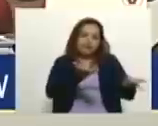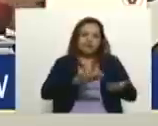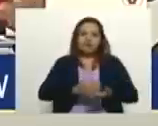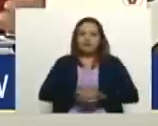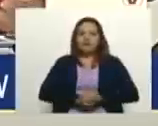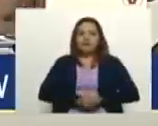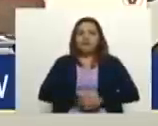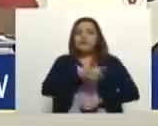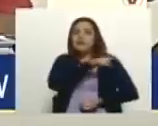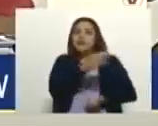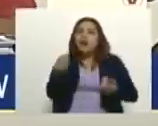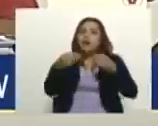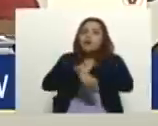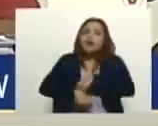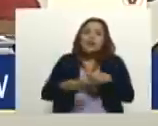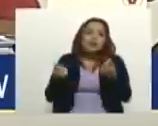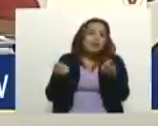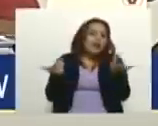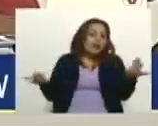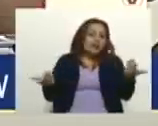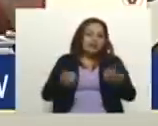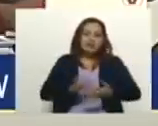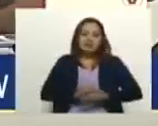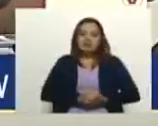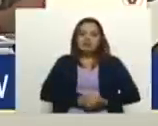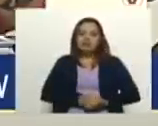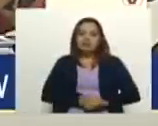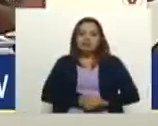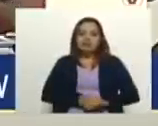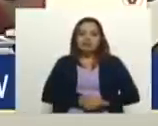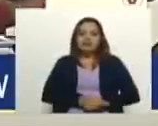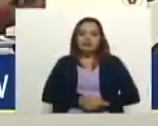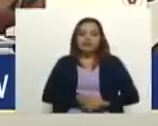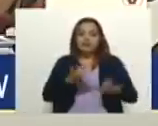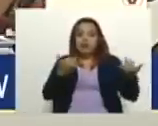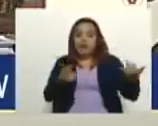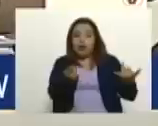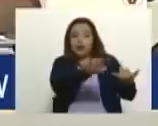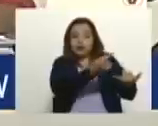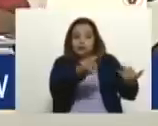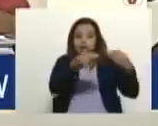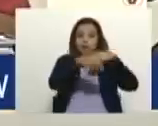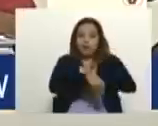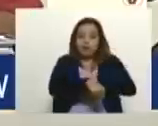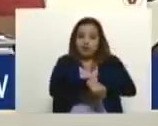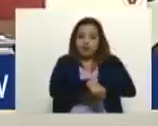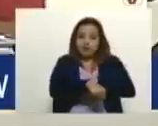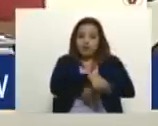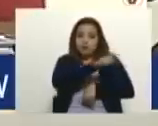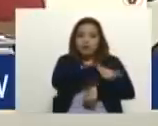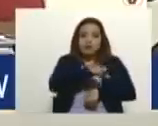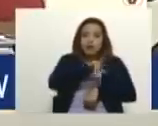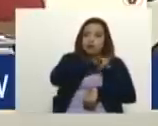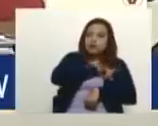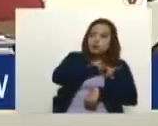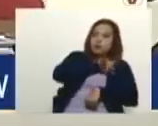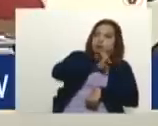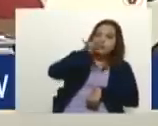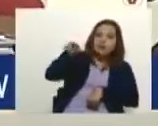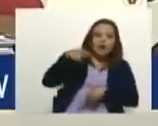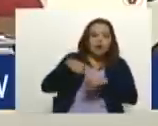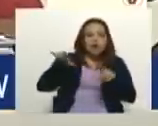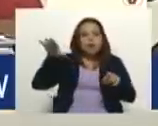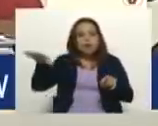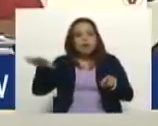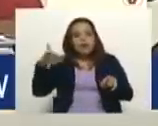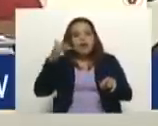Es un negocio. Ahora, ese negocio de los migrantes tiene